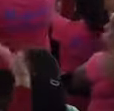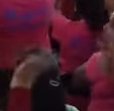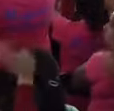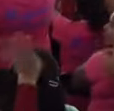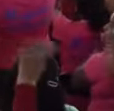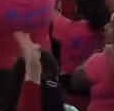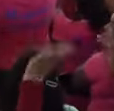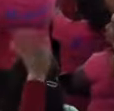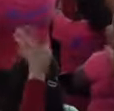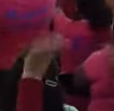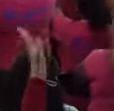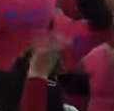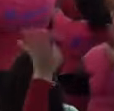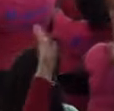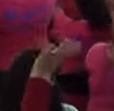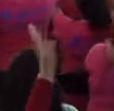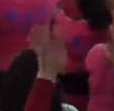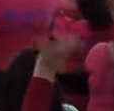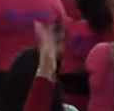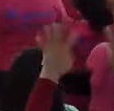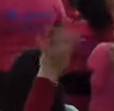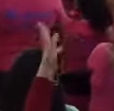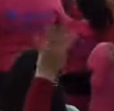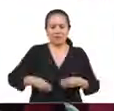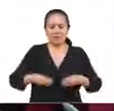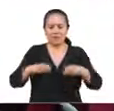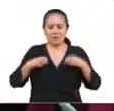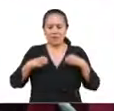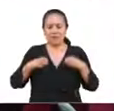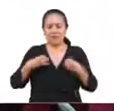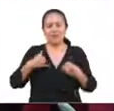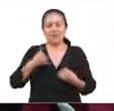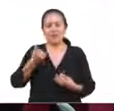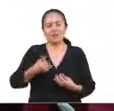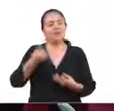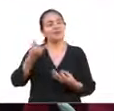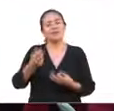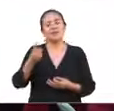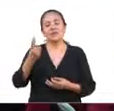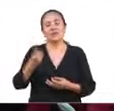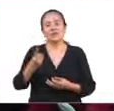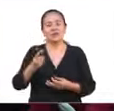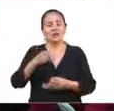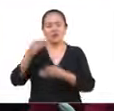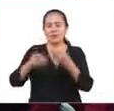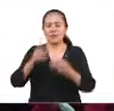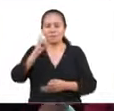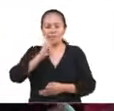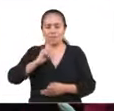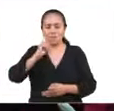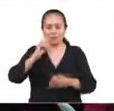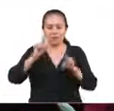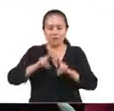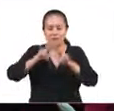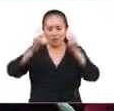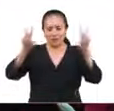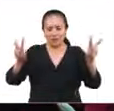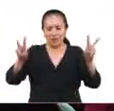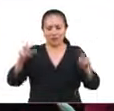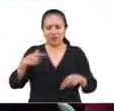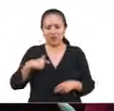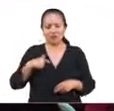Vida, Producción para el Bienestar y una representación de productoras de Milpa Alta, todas ellas mujeres visionarias